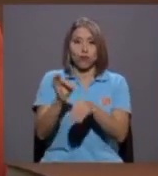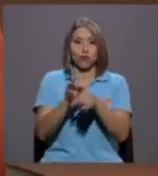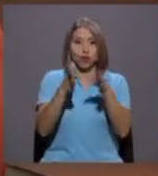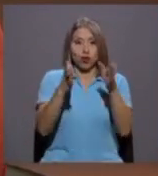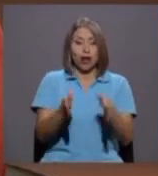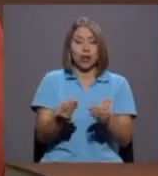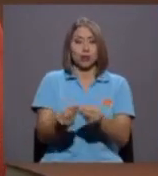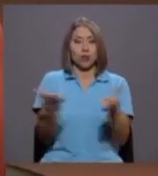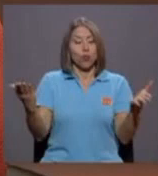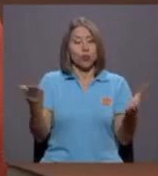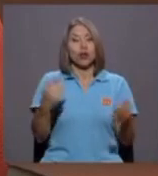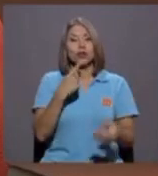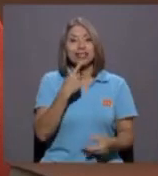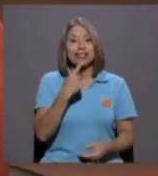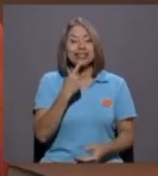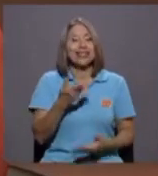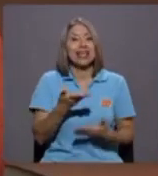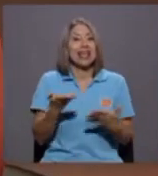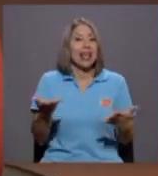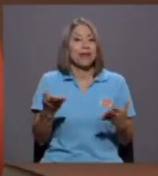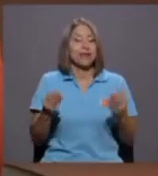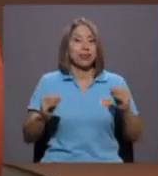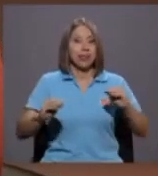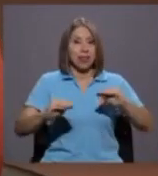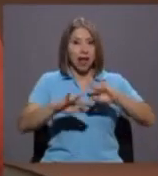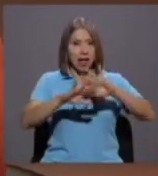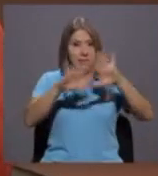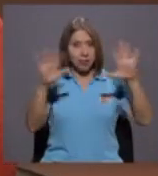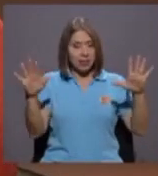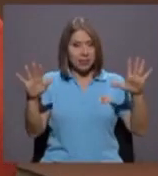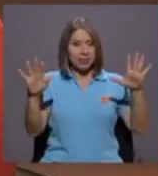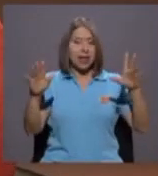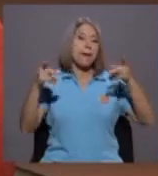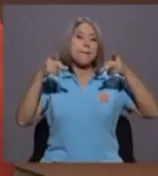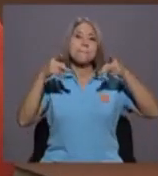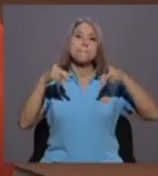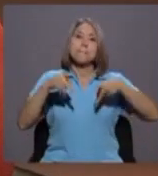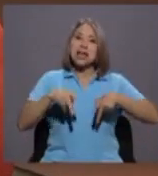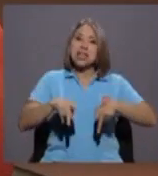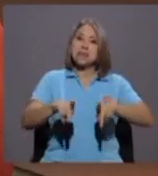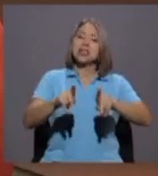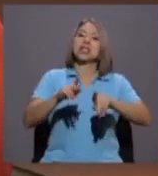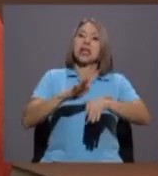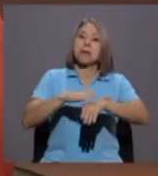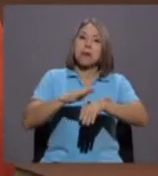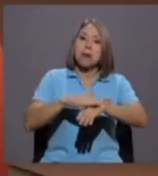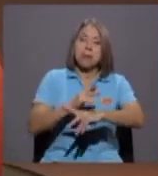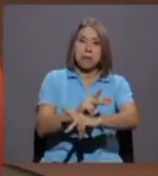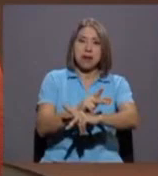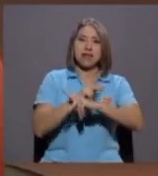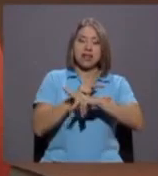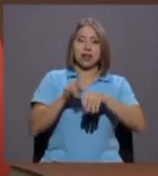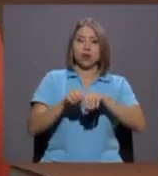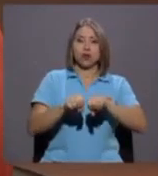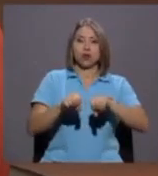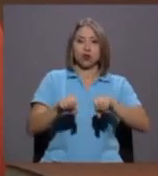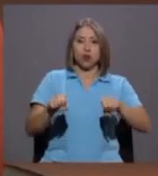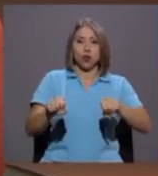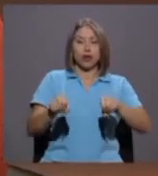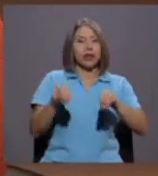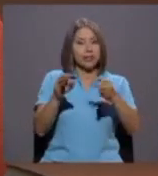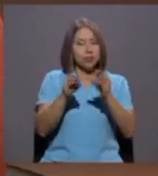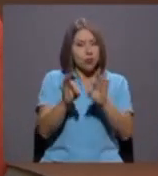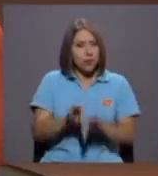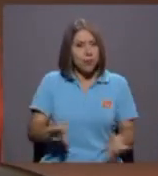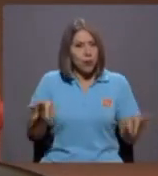que la transparencia permite prevenir la corrupción. lo cual es sumamente importante, ¿verdad?